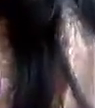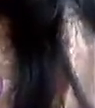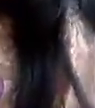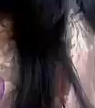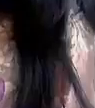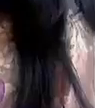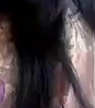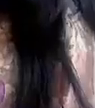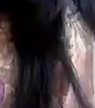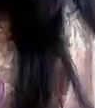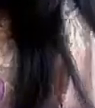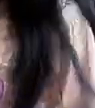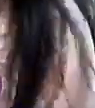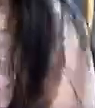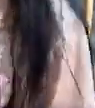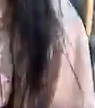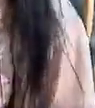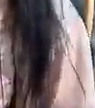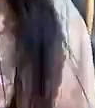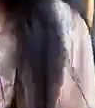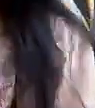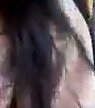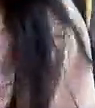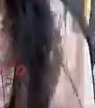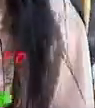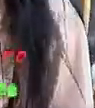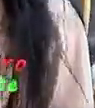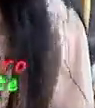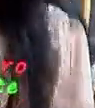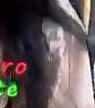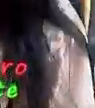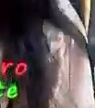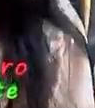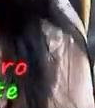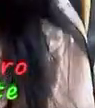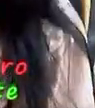¡Ay! Se me olvidó, caray. Pero ¿qué importa si mañana